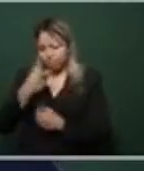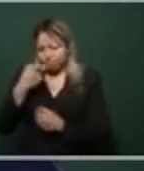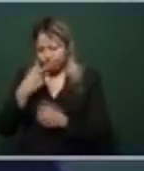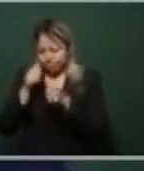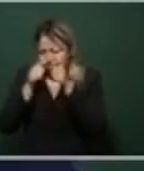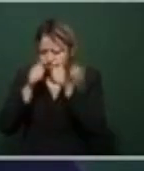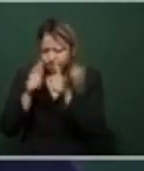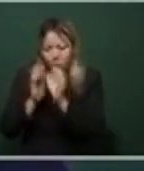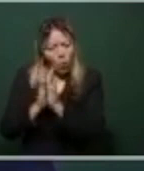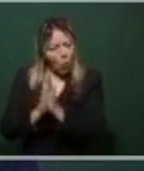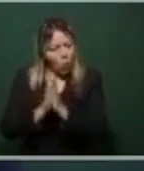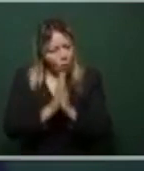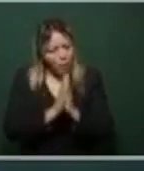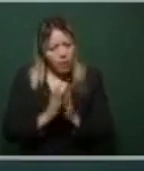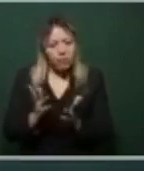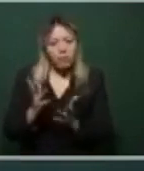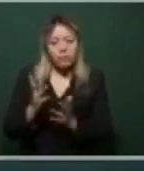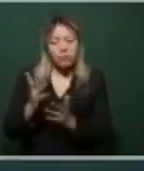en donde